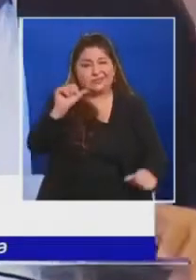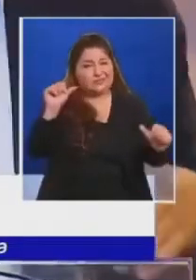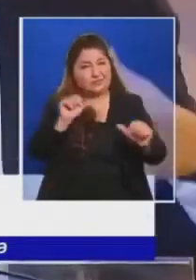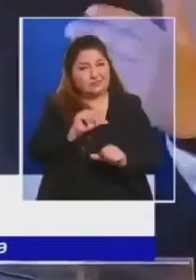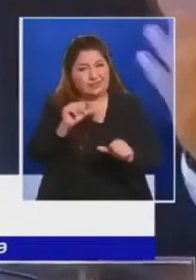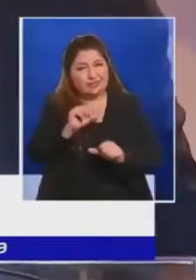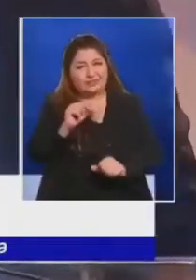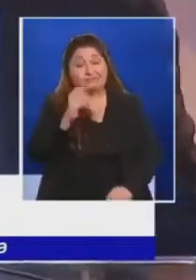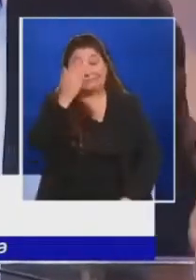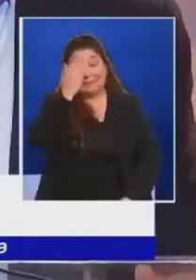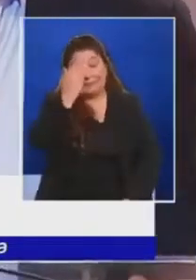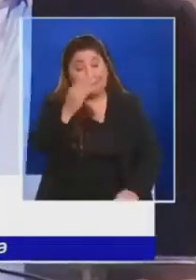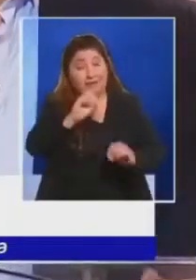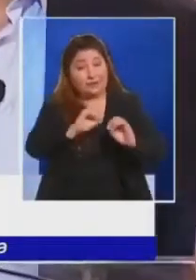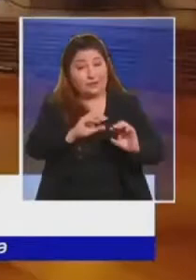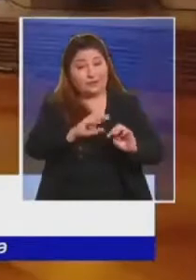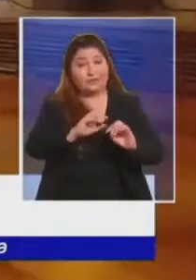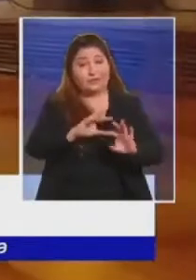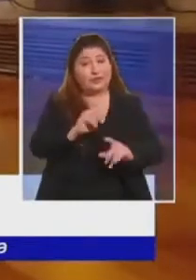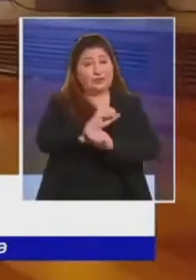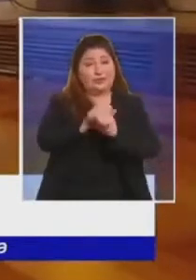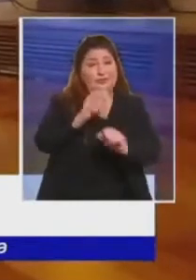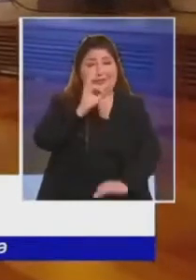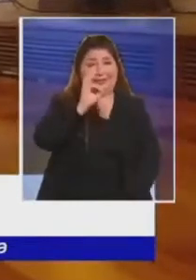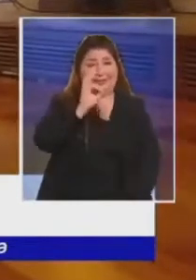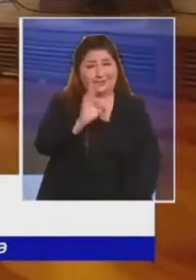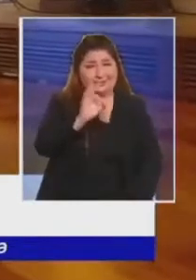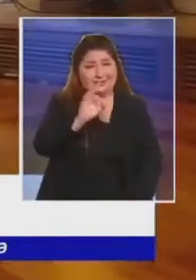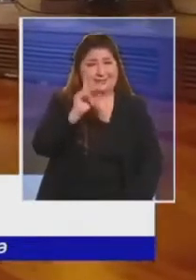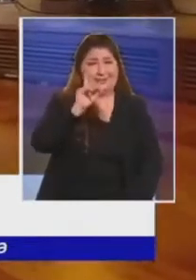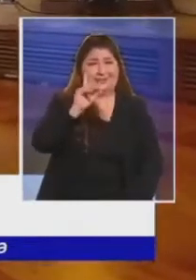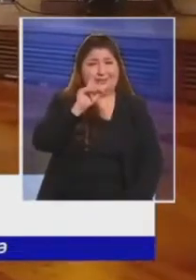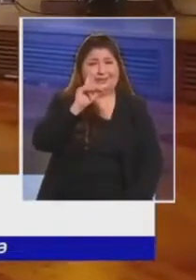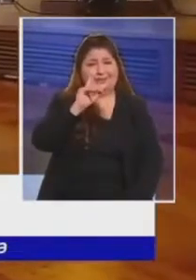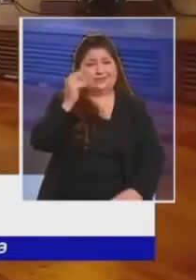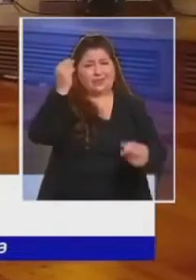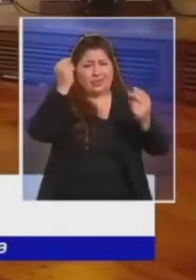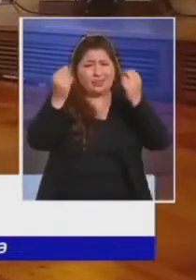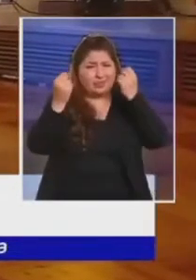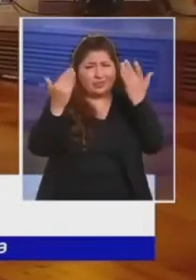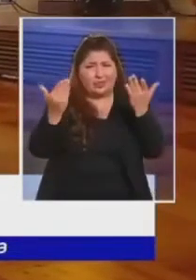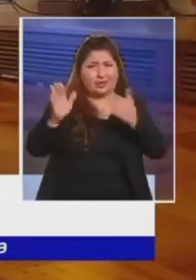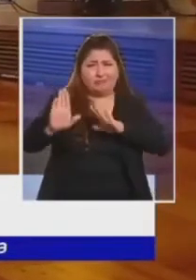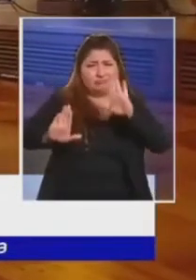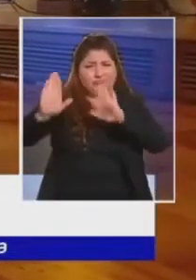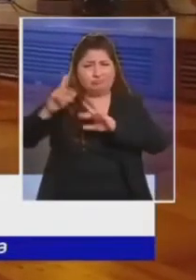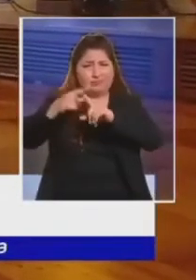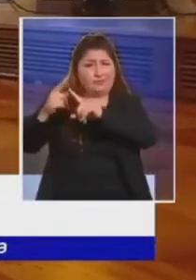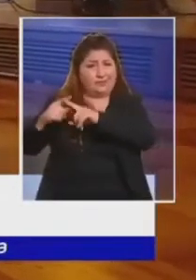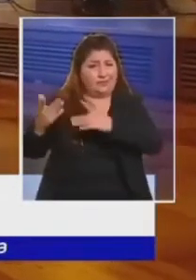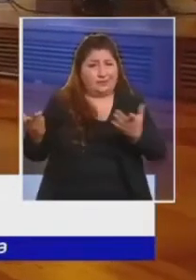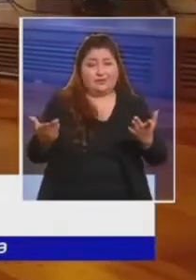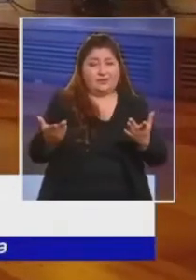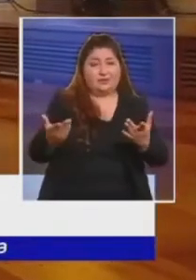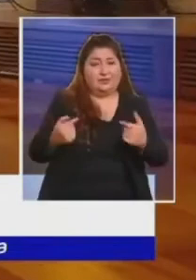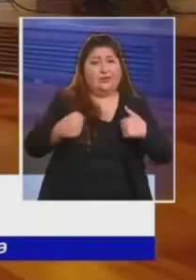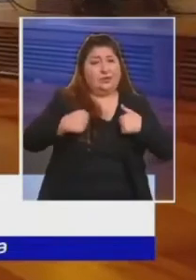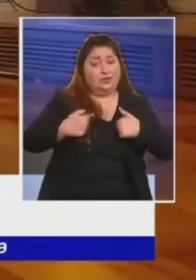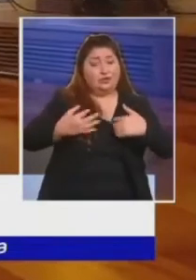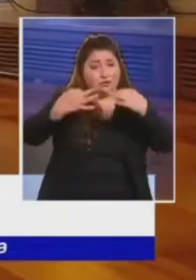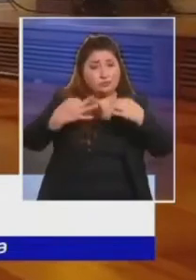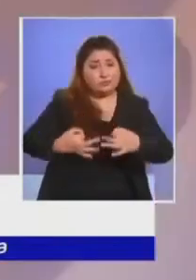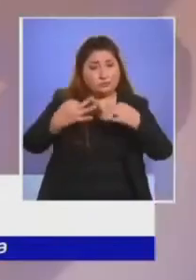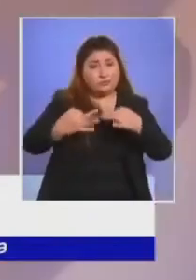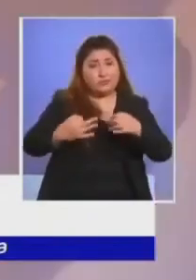estimada Yasna. Se trata de la educación. No se puede tratar de mentiroso a alguien que le plantea un debate de ideas. Mi convicción es que tenemos que hacer un gran